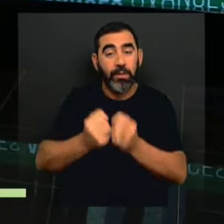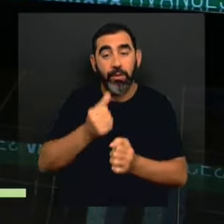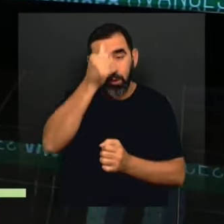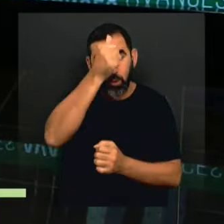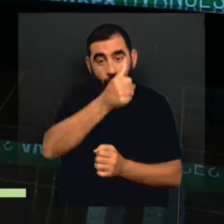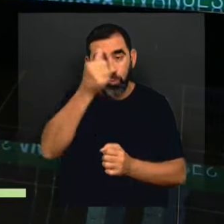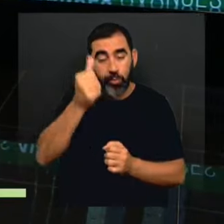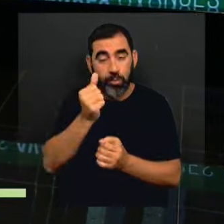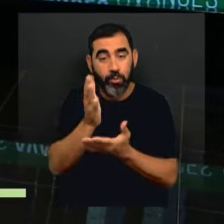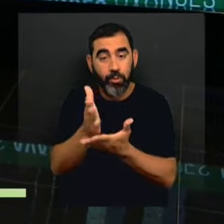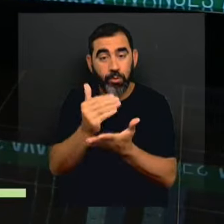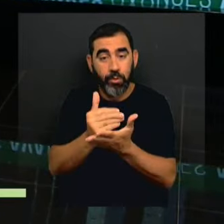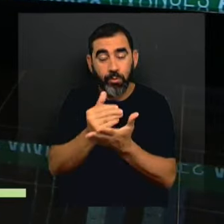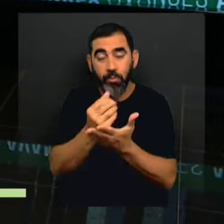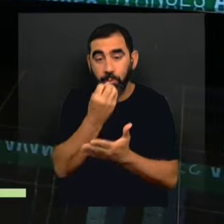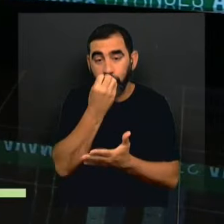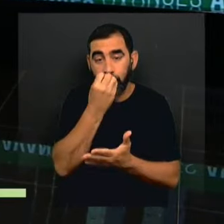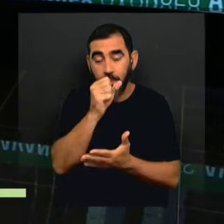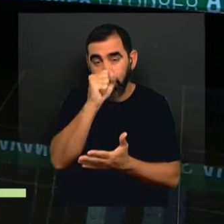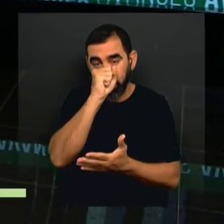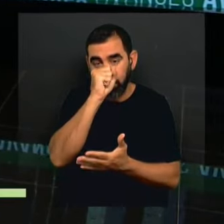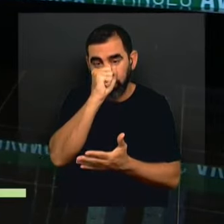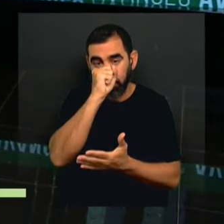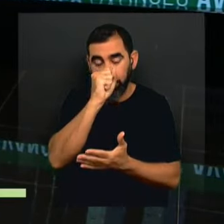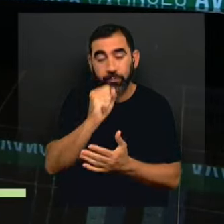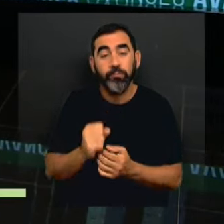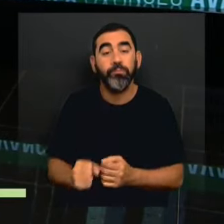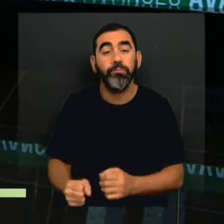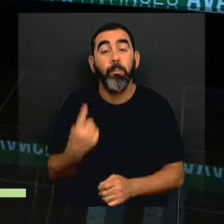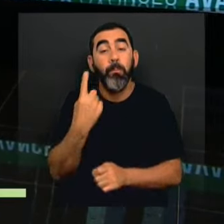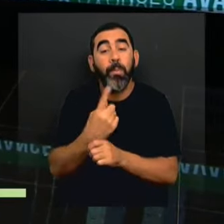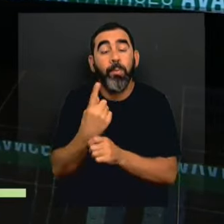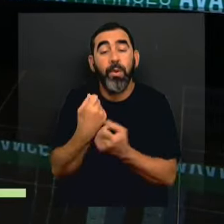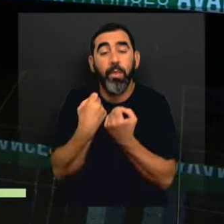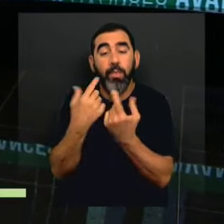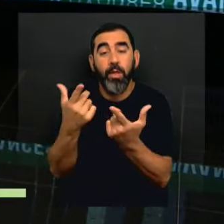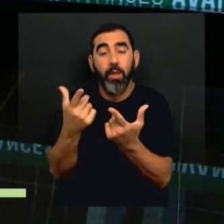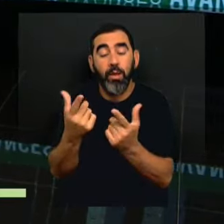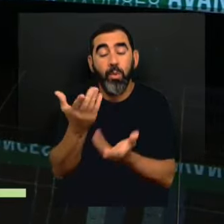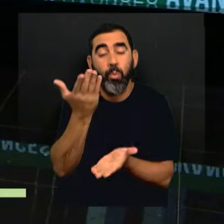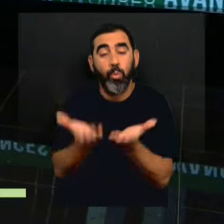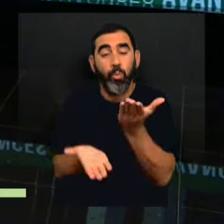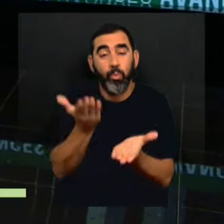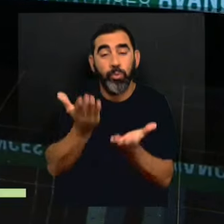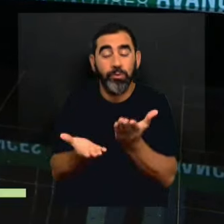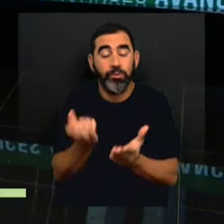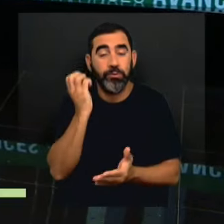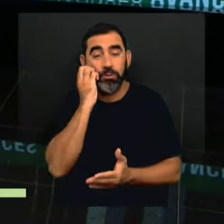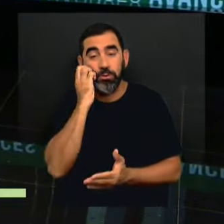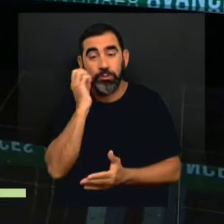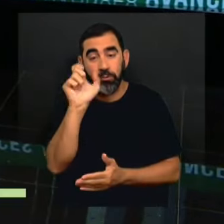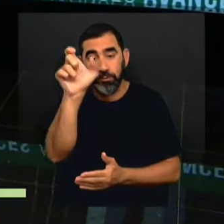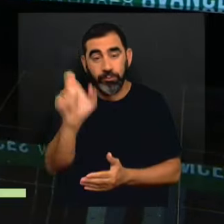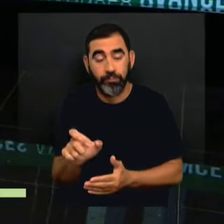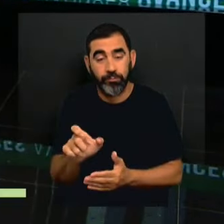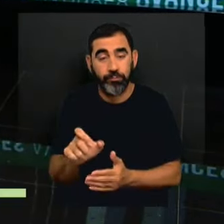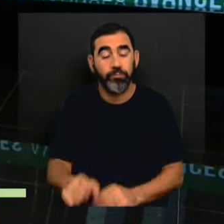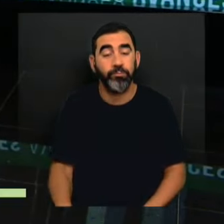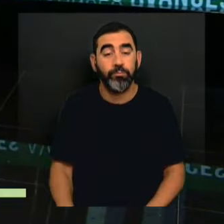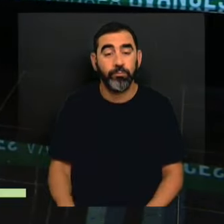allí en el departamento de Florida eh otorgada la primera otorgada por la justicia para eh astesiano eh tras ser